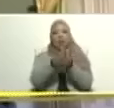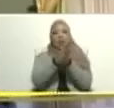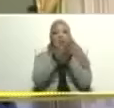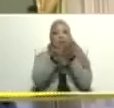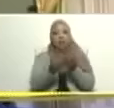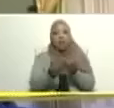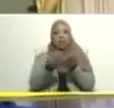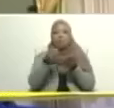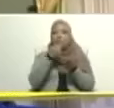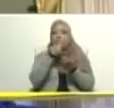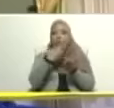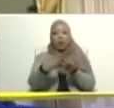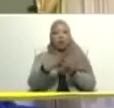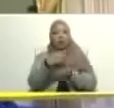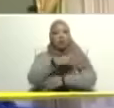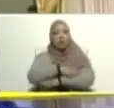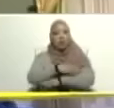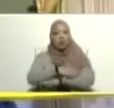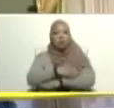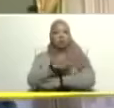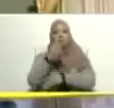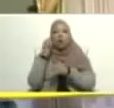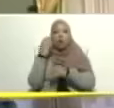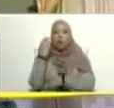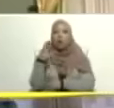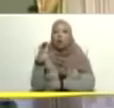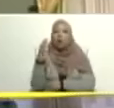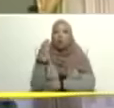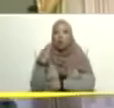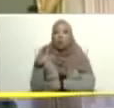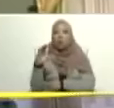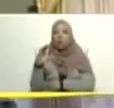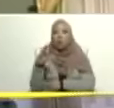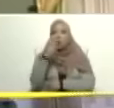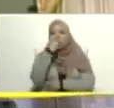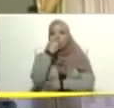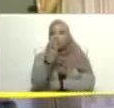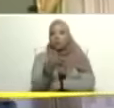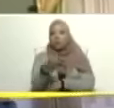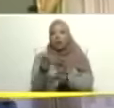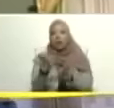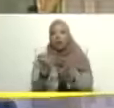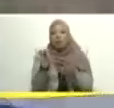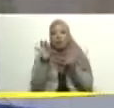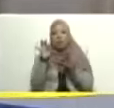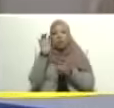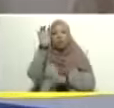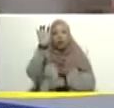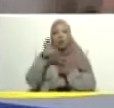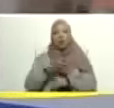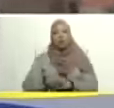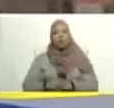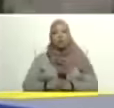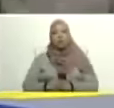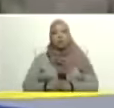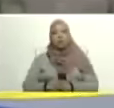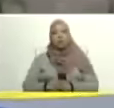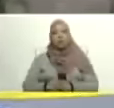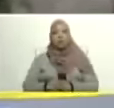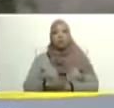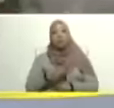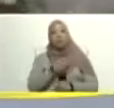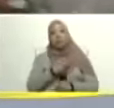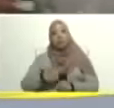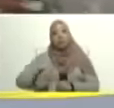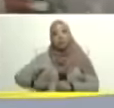imponente, que ha tenido a Colombia como invitada especial, epicentro. Puedo decir, presidente Petro,